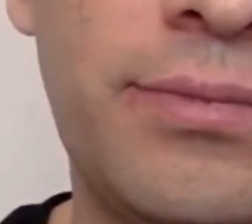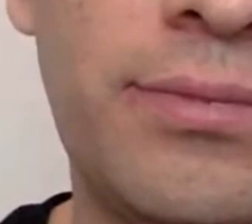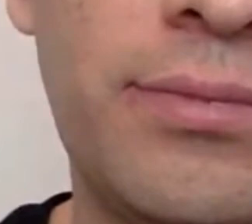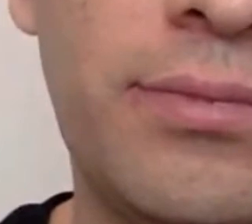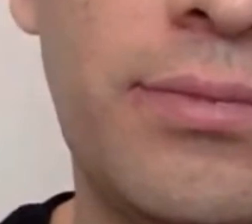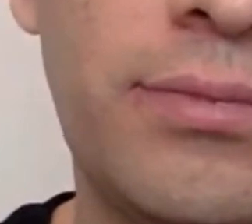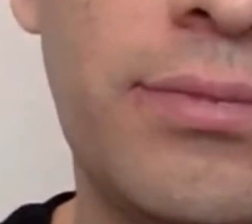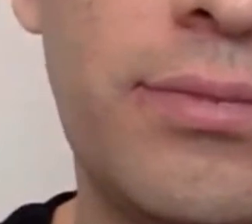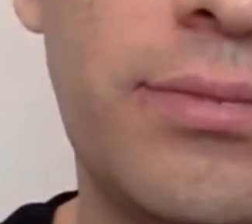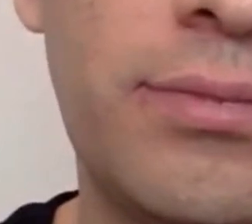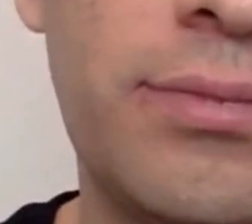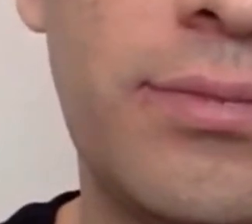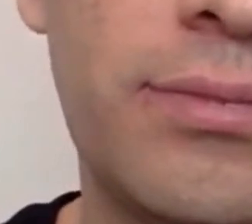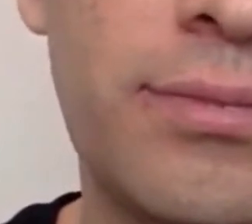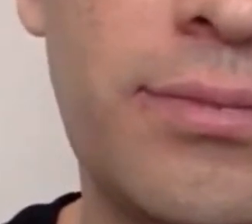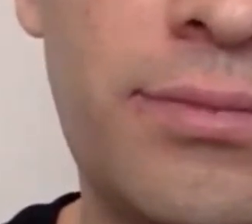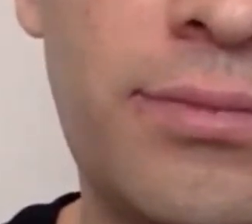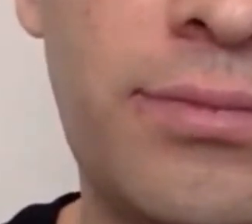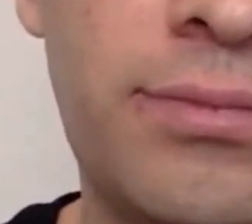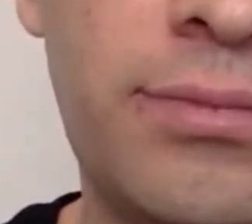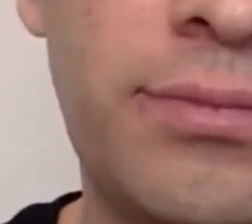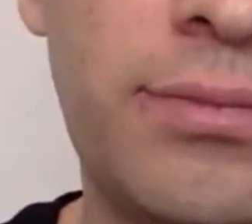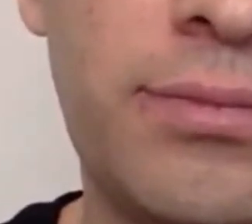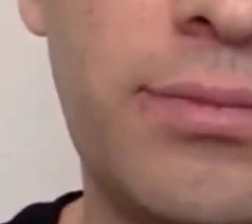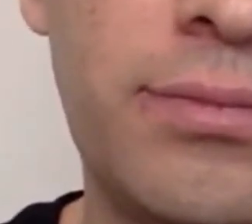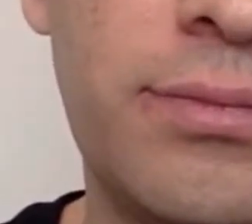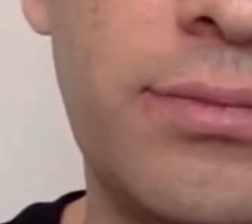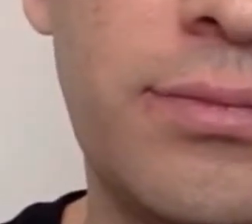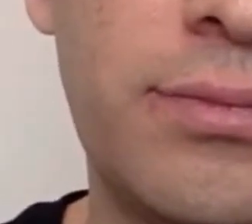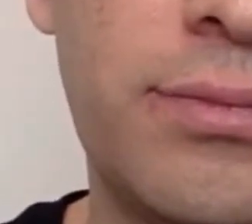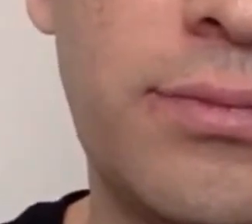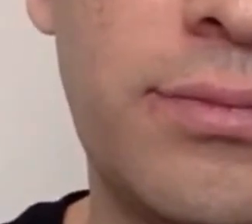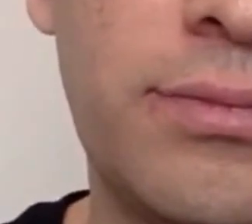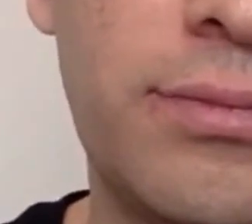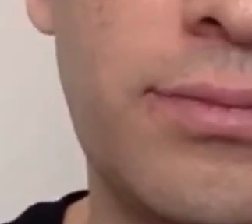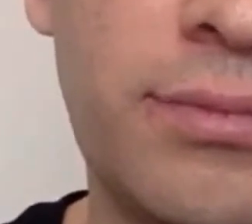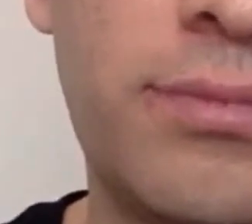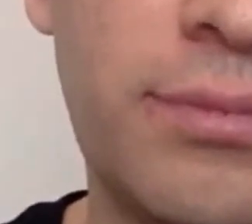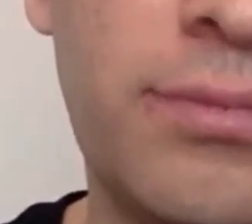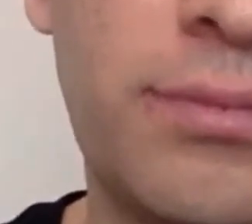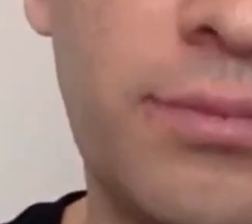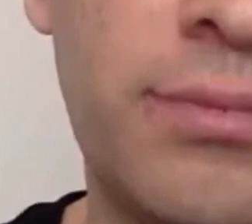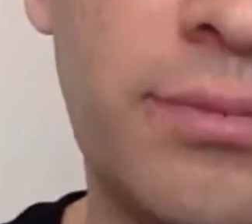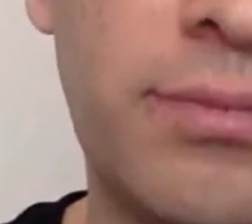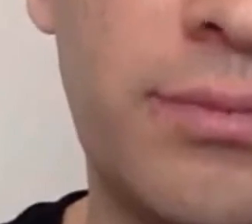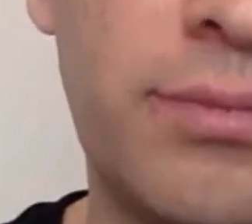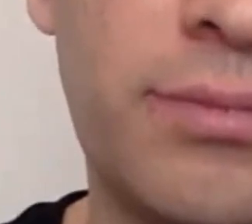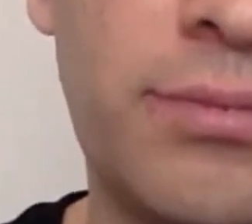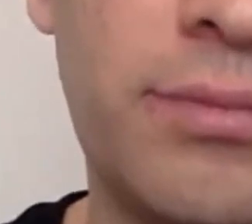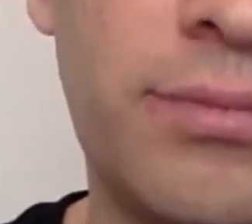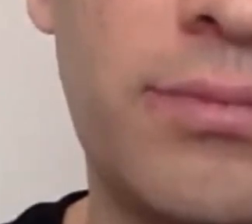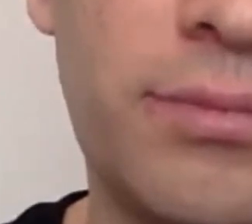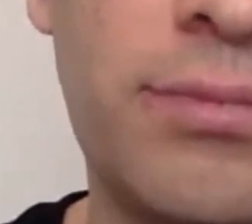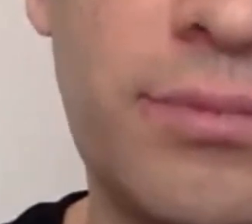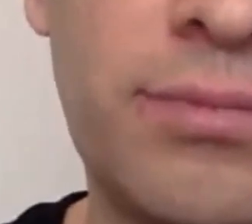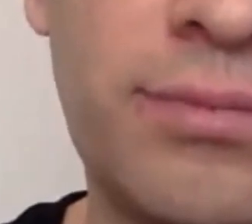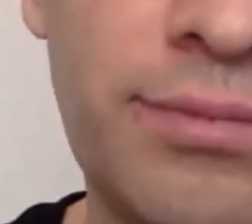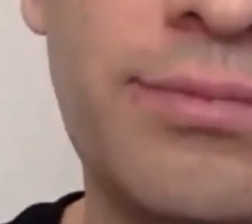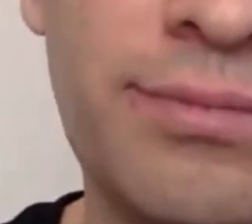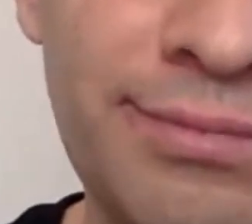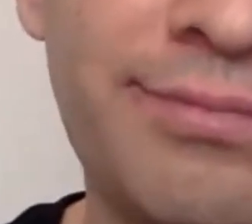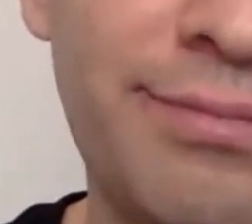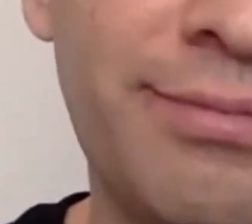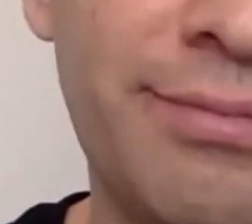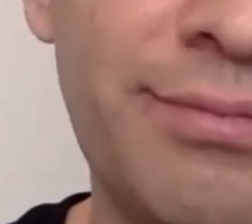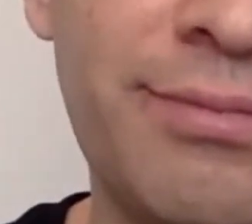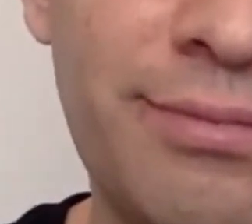Classroom solo evalúa con rúbricas. Bueno, Classroom tiene la opción de rúbricas, pero la evaluación, digamos, la hace el